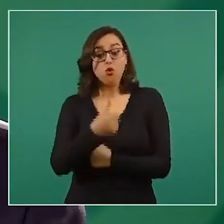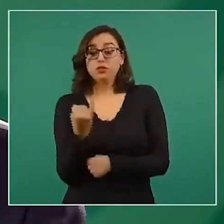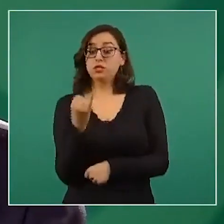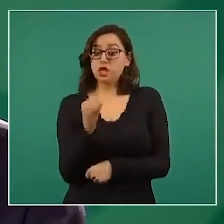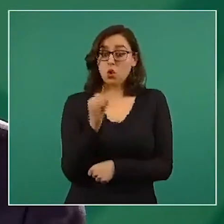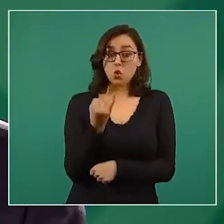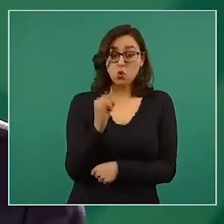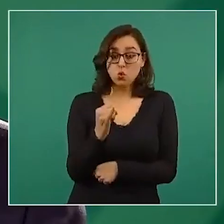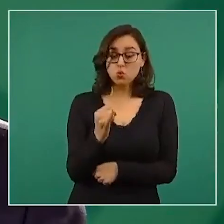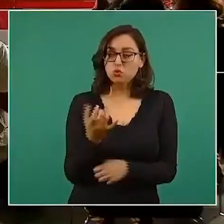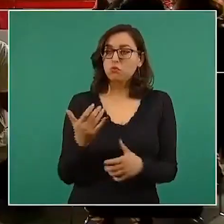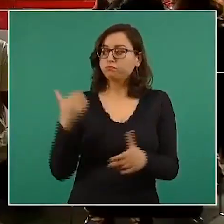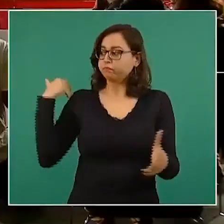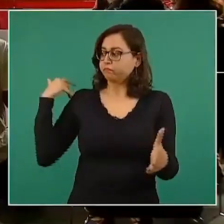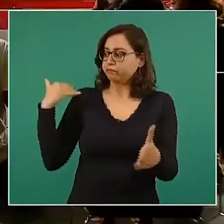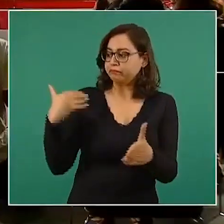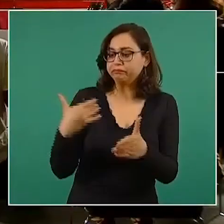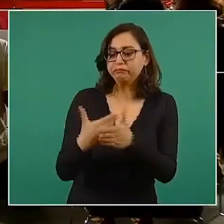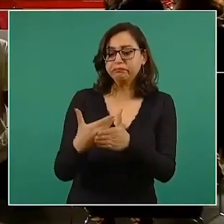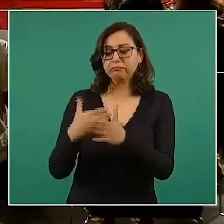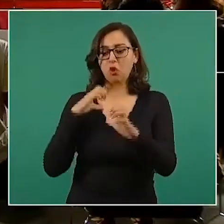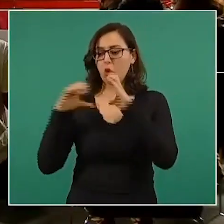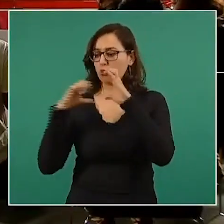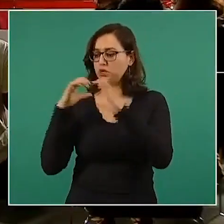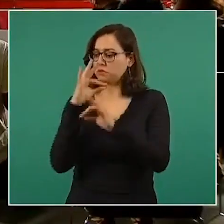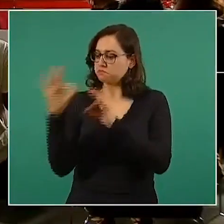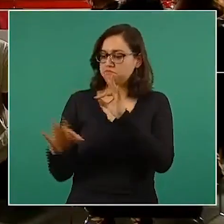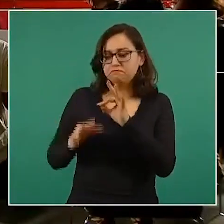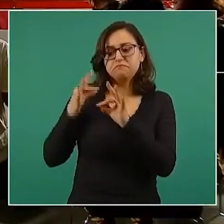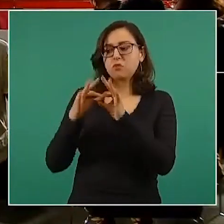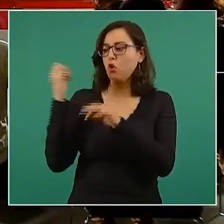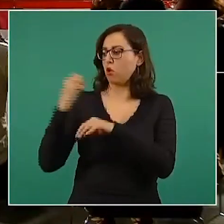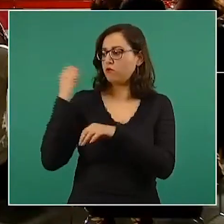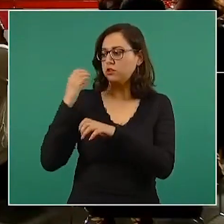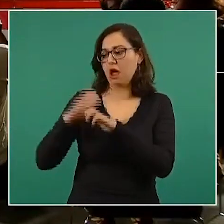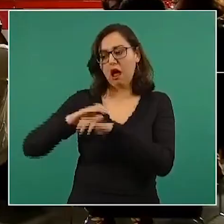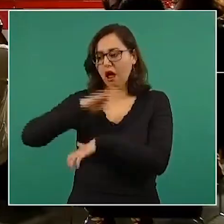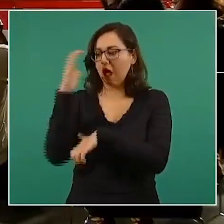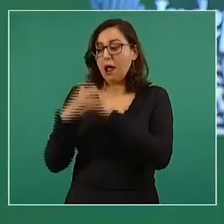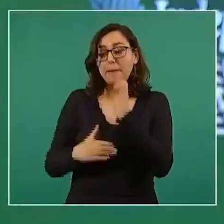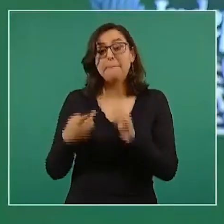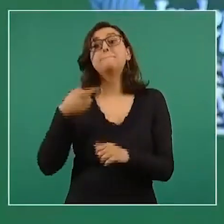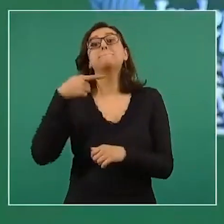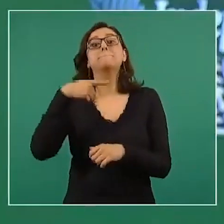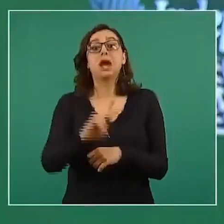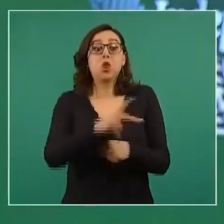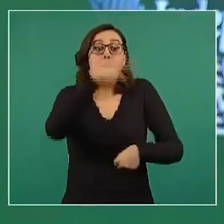ninguna manera el trabajo de manejo, de control, de reducción de riesgos, de comunicación de riesgos y, por